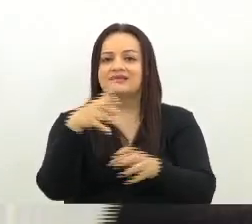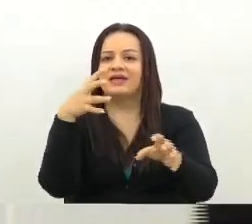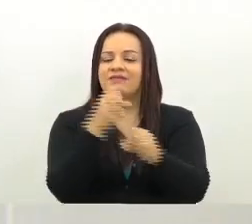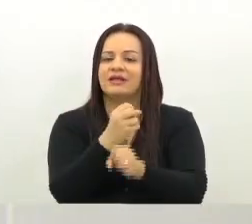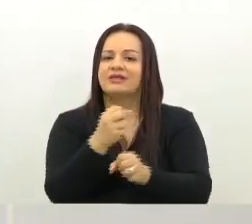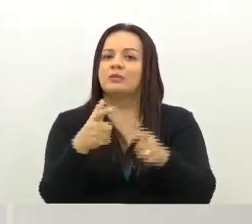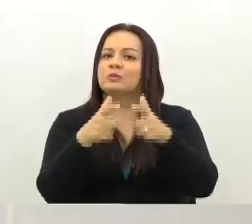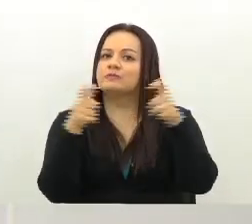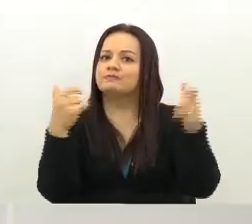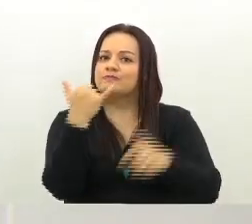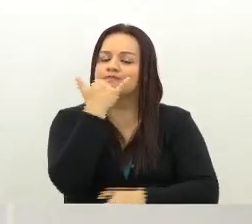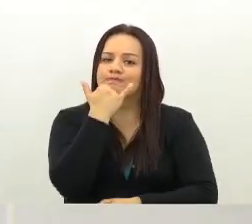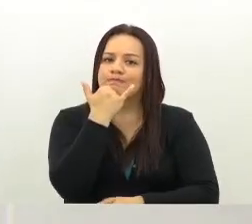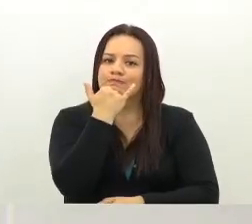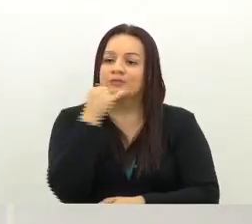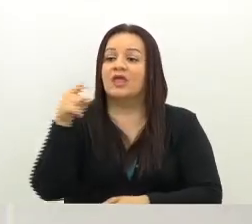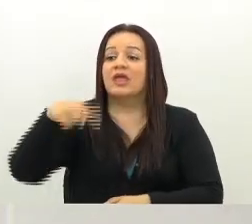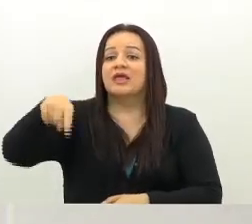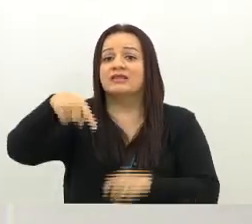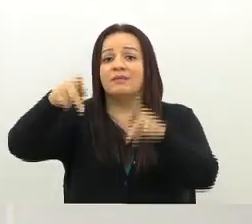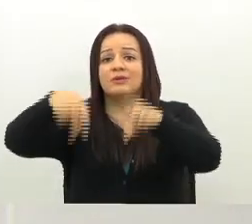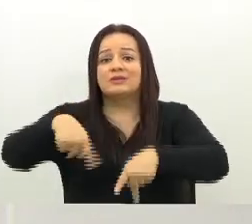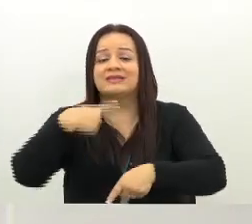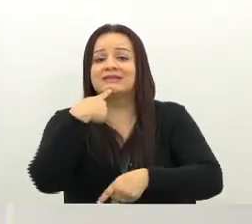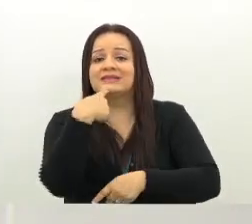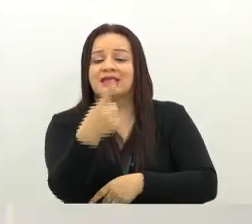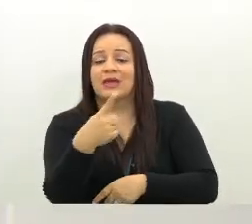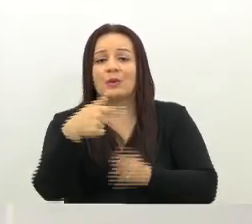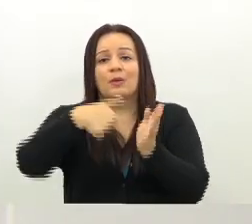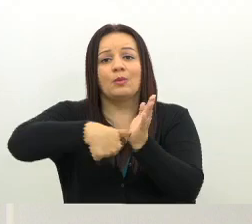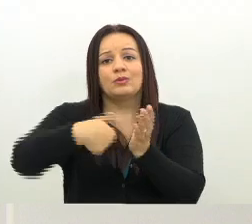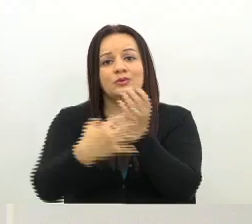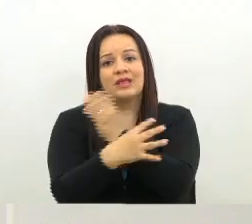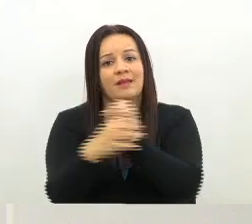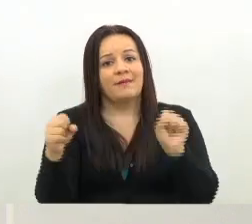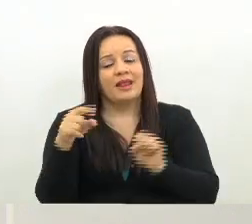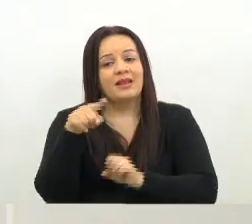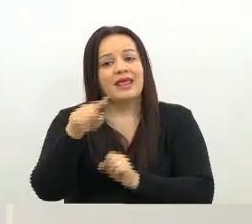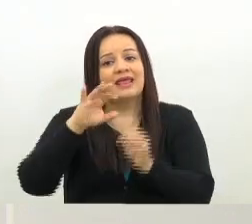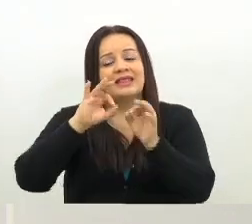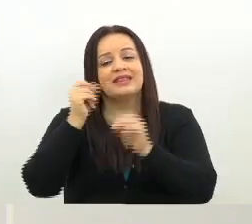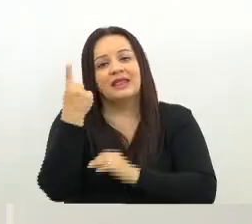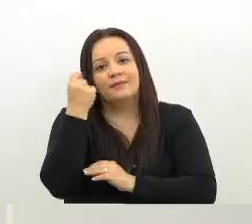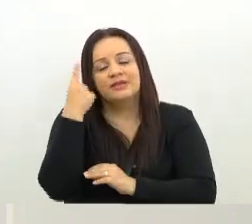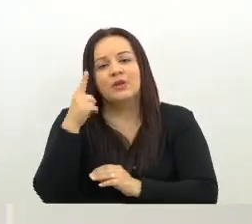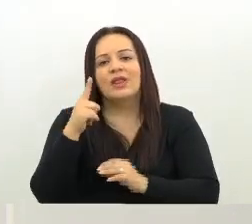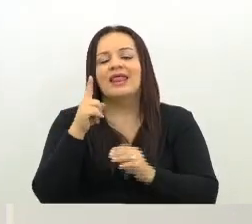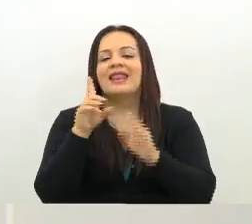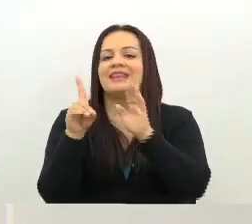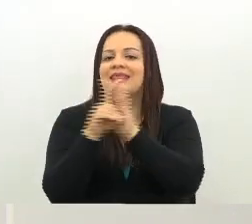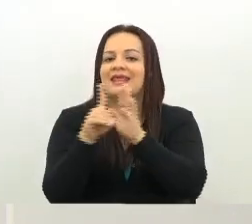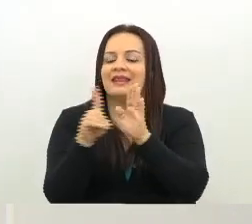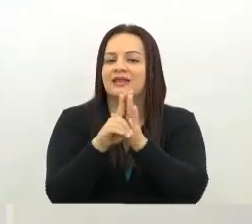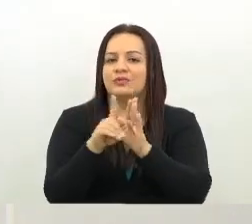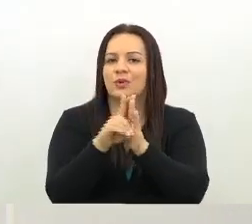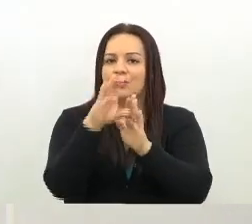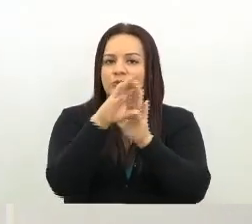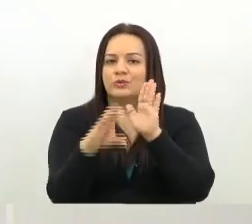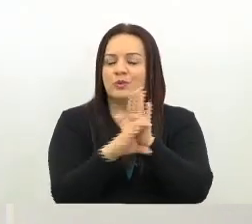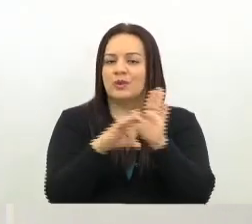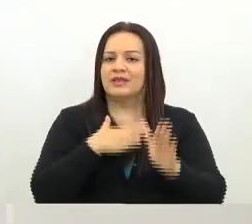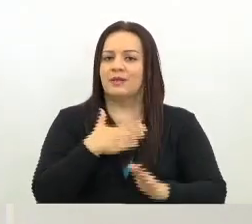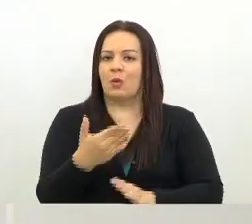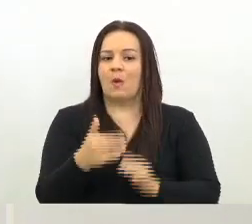error. Dijeron ellos en ese voto salvado: la interpretación conforme al derecho de la Constitución dispuesta por la mayoría